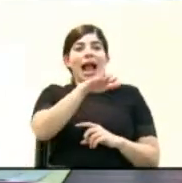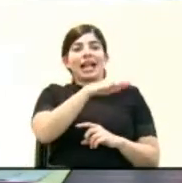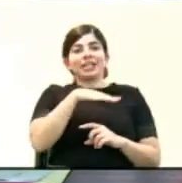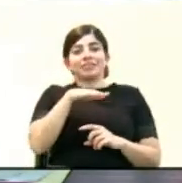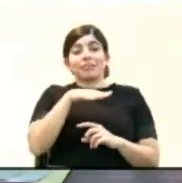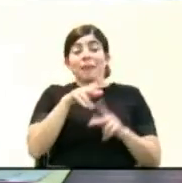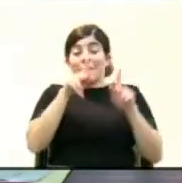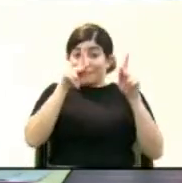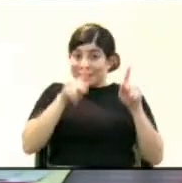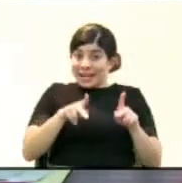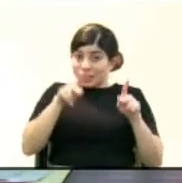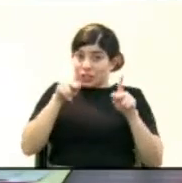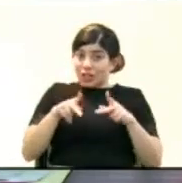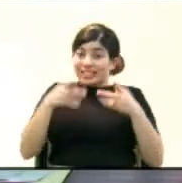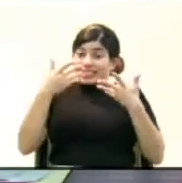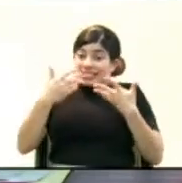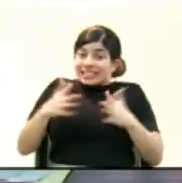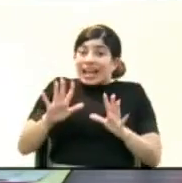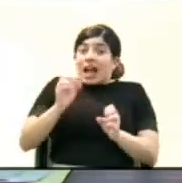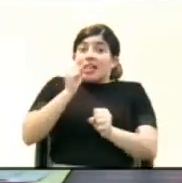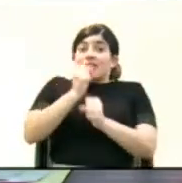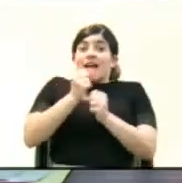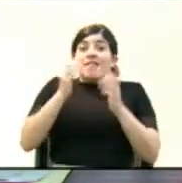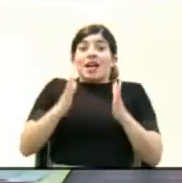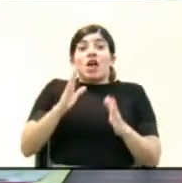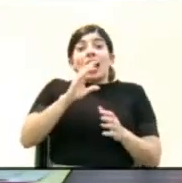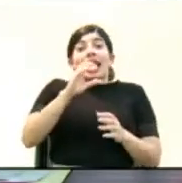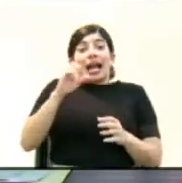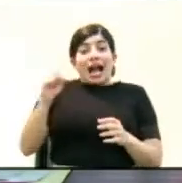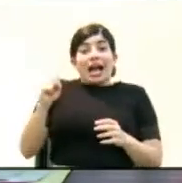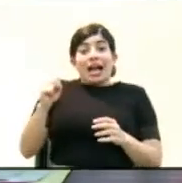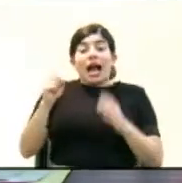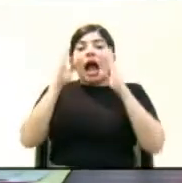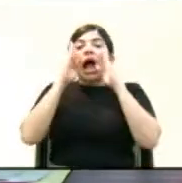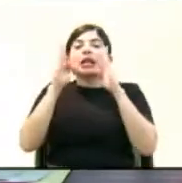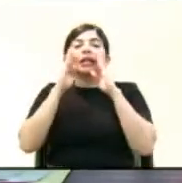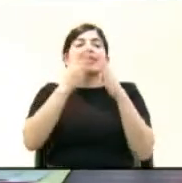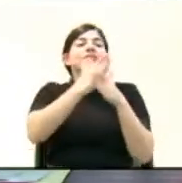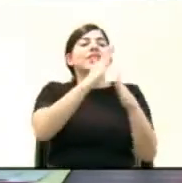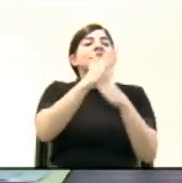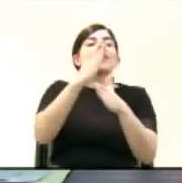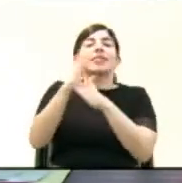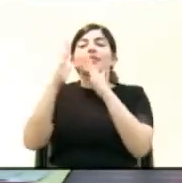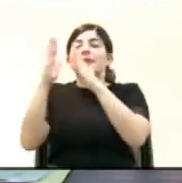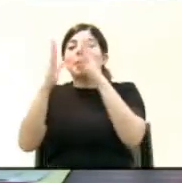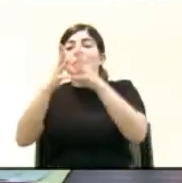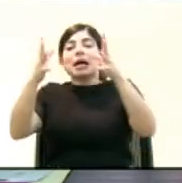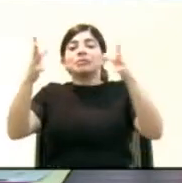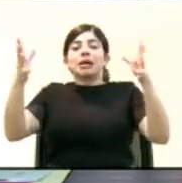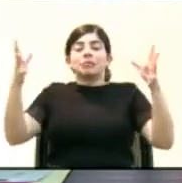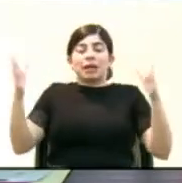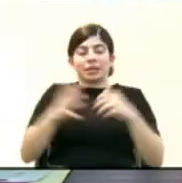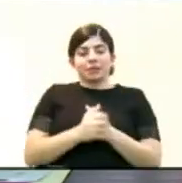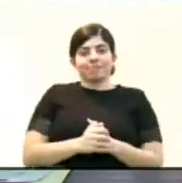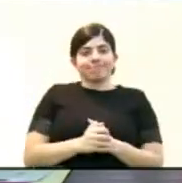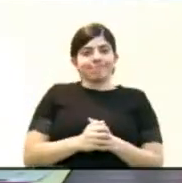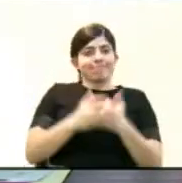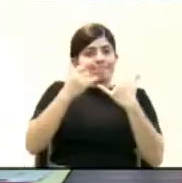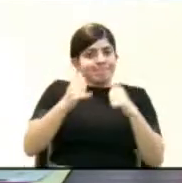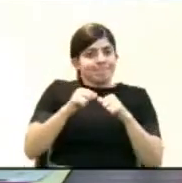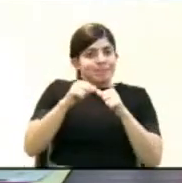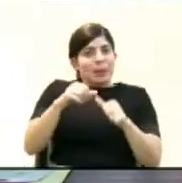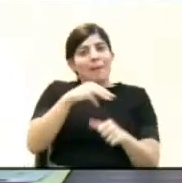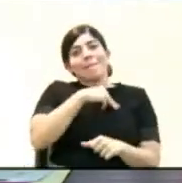las personas que ya trabajan en la Caja las que van a diluir su atención a atender más pacientes. Continuamos